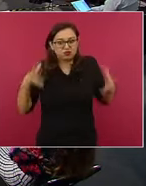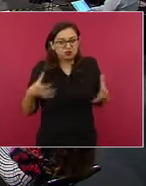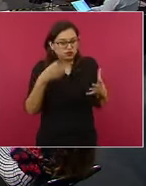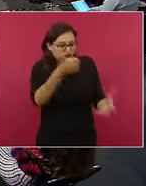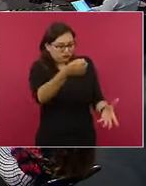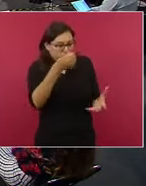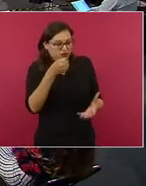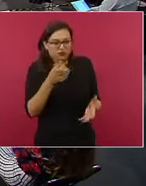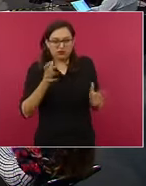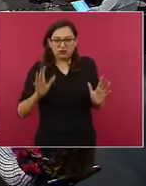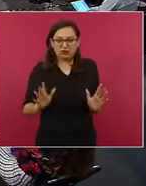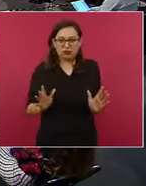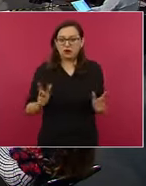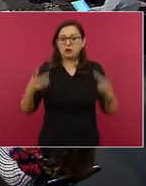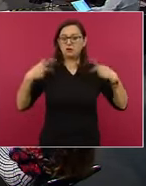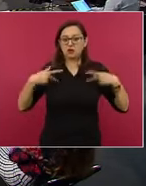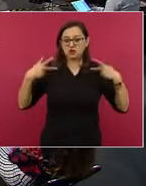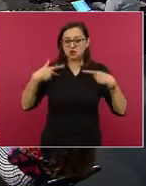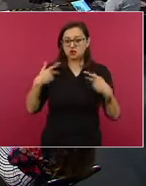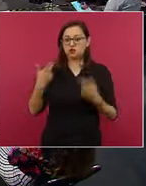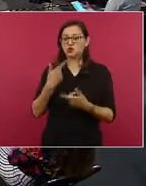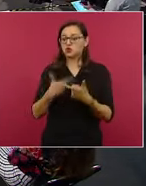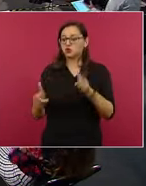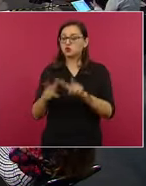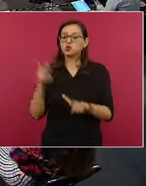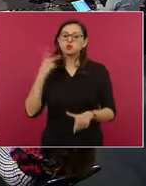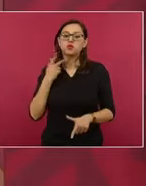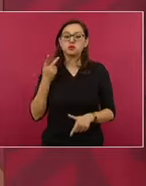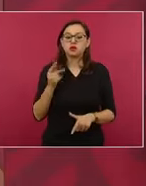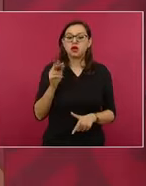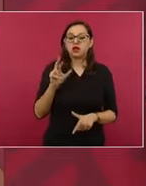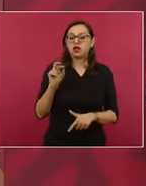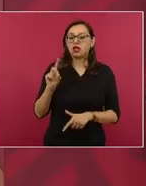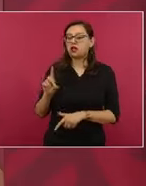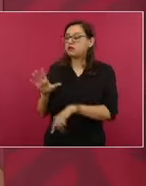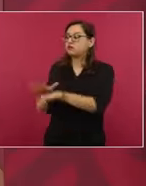nosotros no vamos a usar este dinero, ¿qué hacemos?